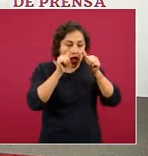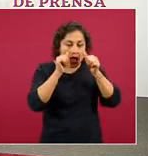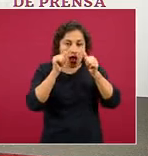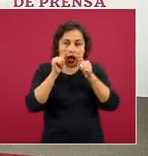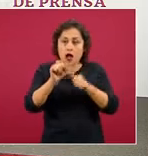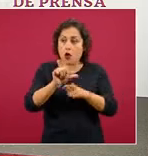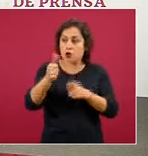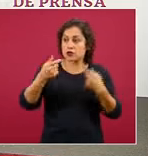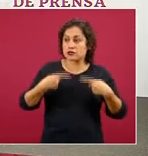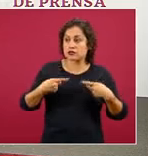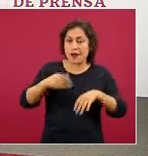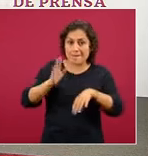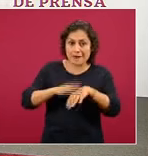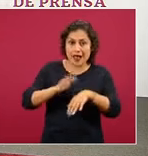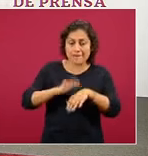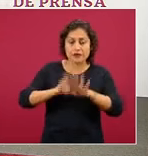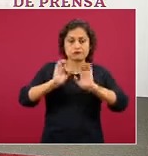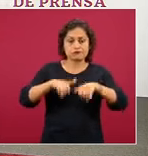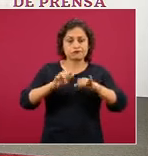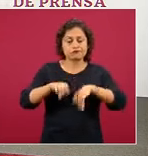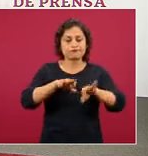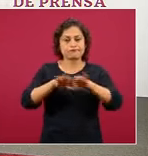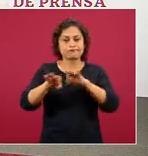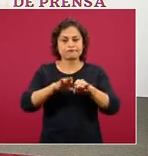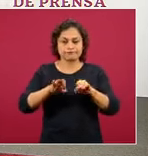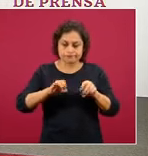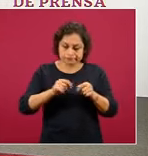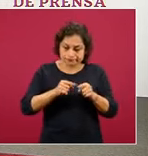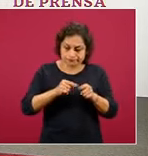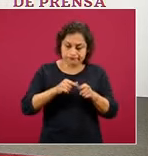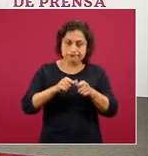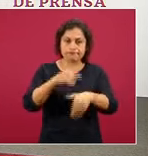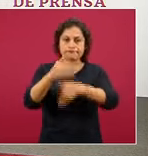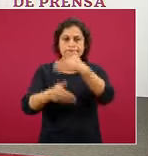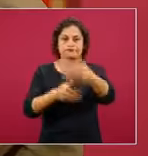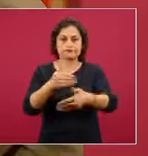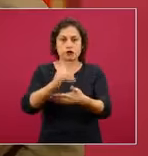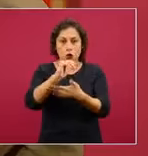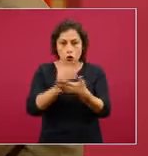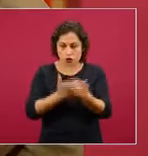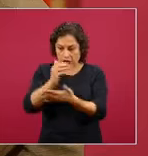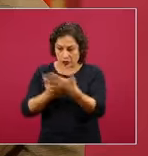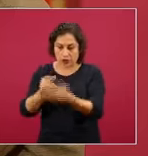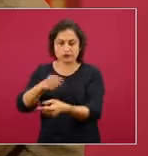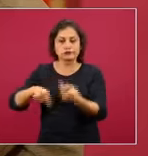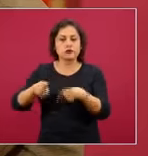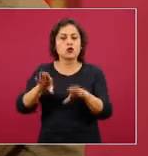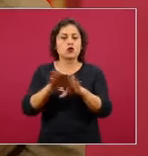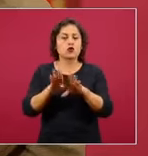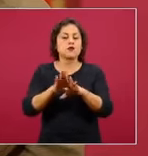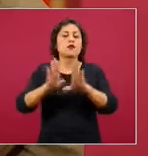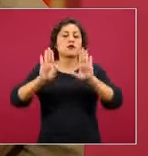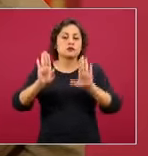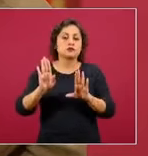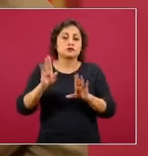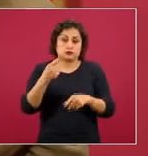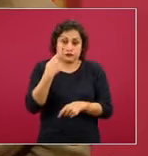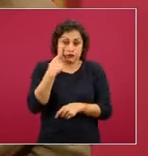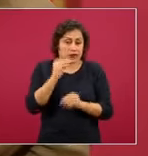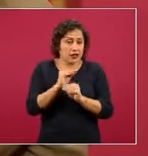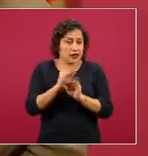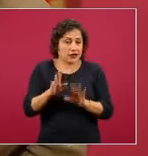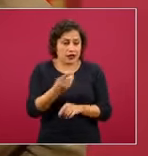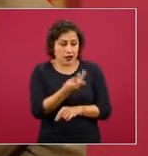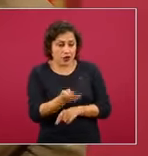han mantenido gran parte de los contratos y pues la idea es que tampoco, son personas,